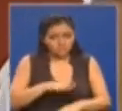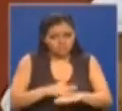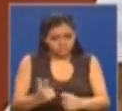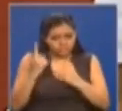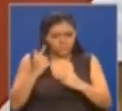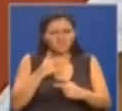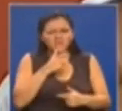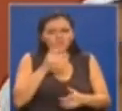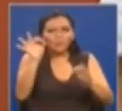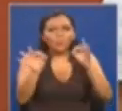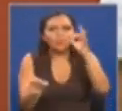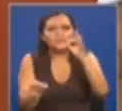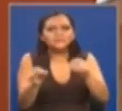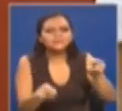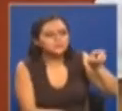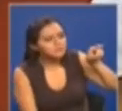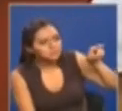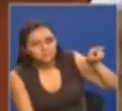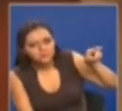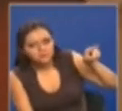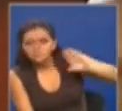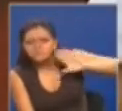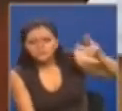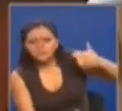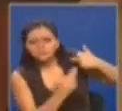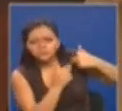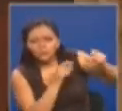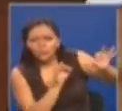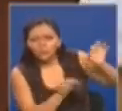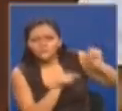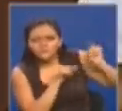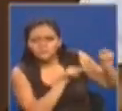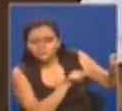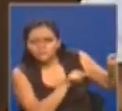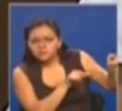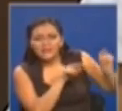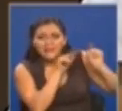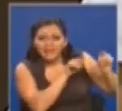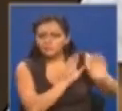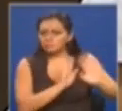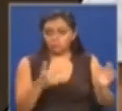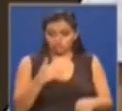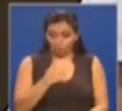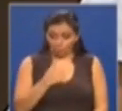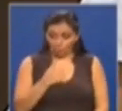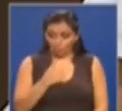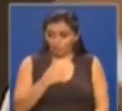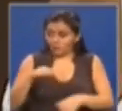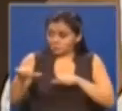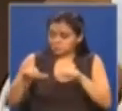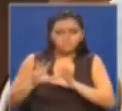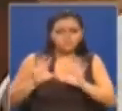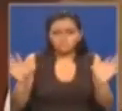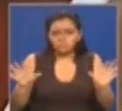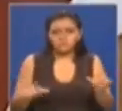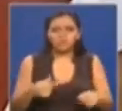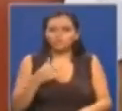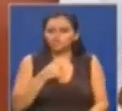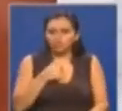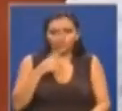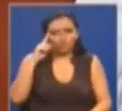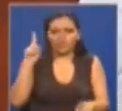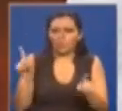comunicación, es el juez, el tribunal respectivo, el tribunal competente. Así que no comparto en absoluto lo que